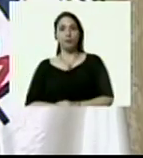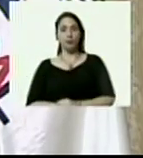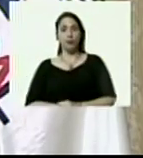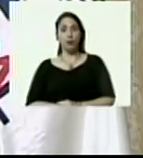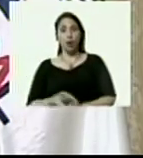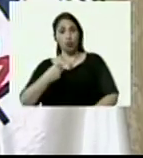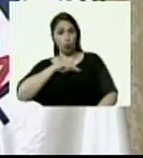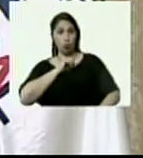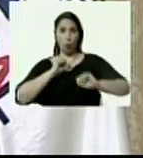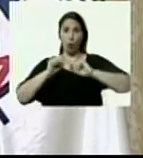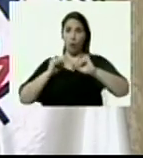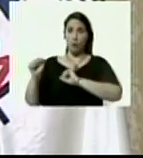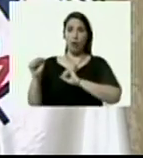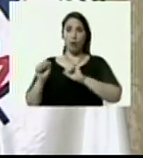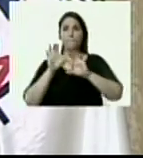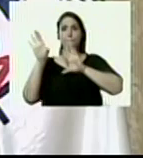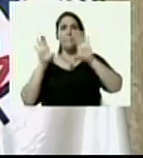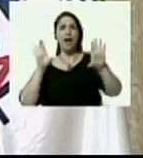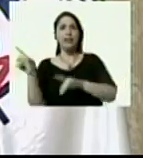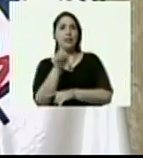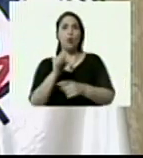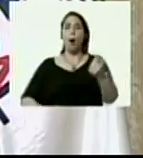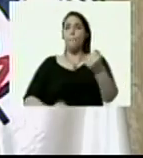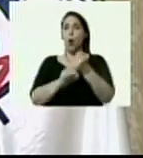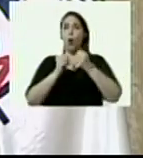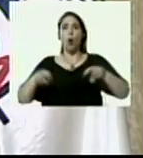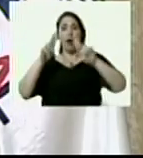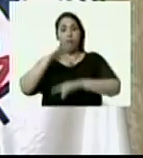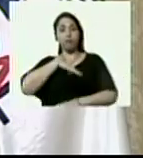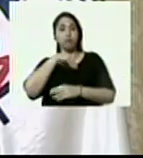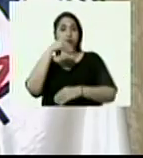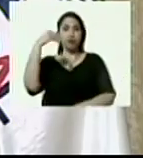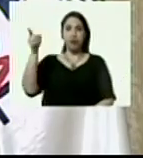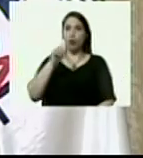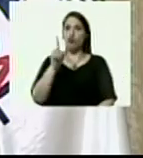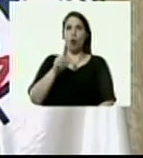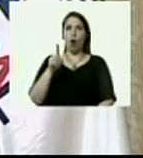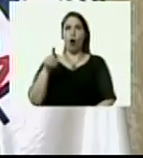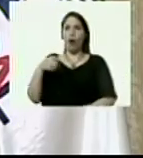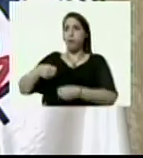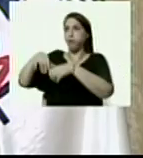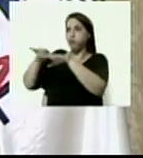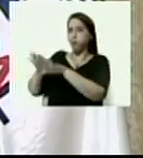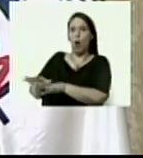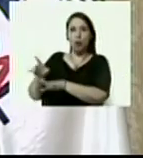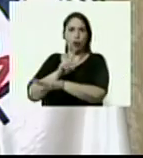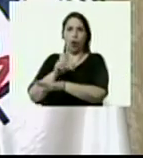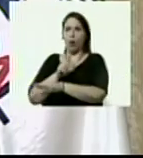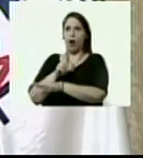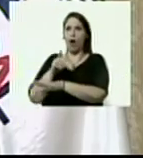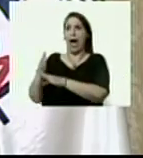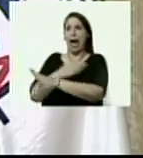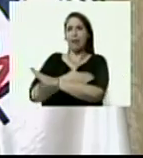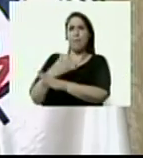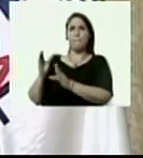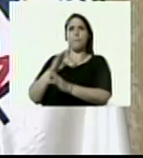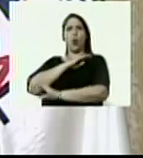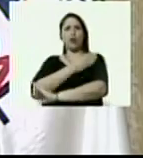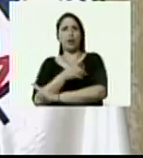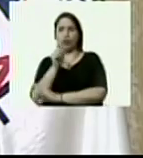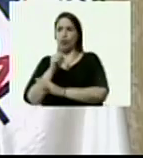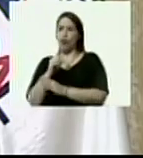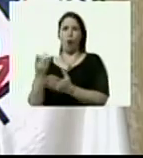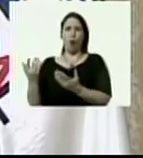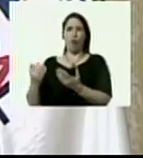movimiento de países no alineados justamente el espíritu es no ceder ante las presiones de los poderosos no alinearse con los